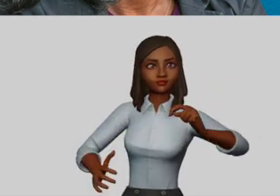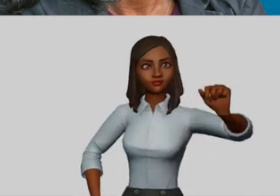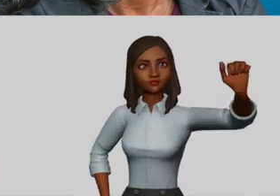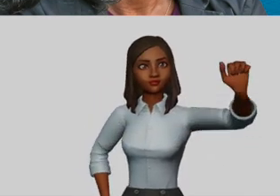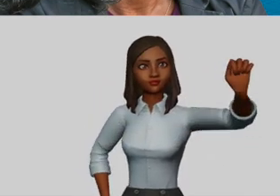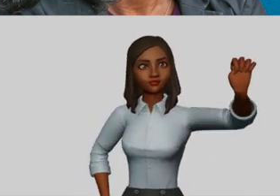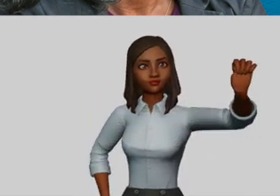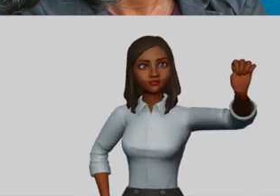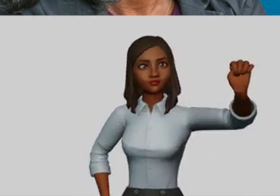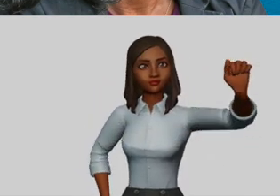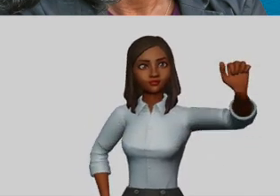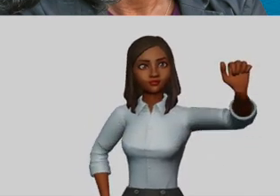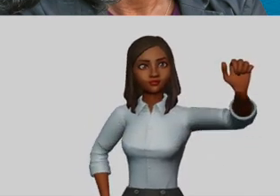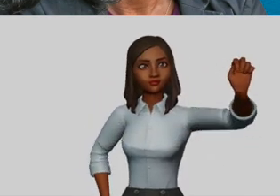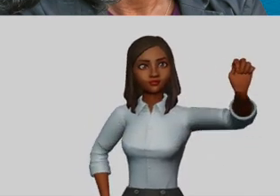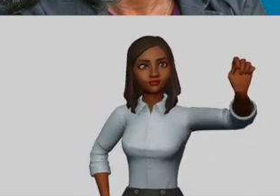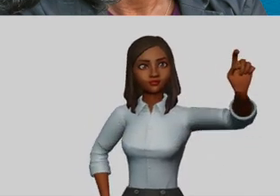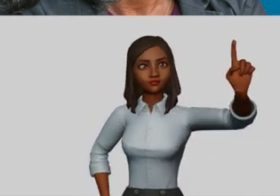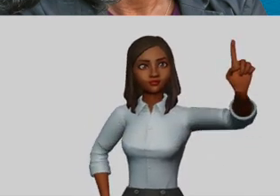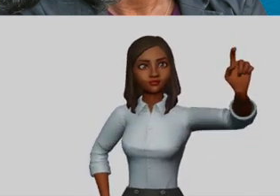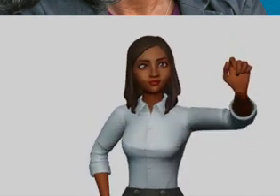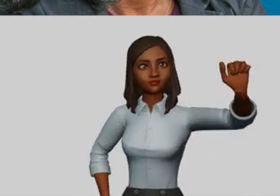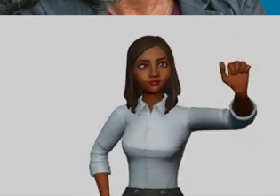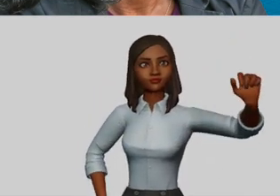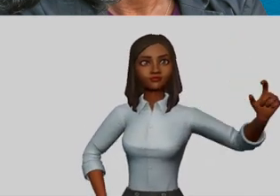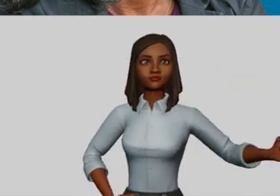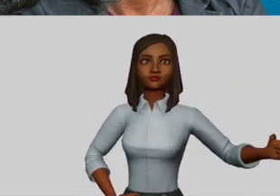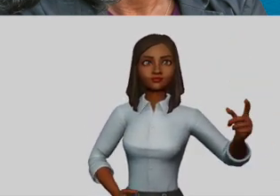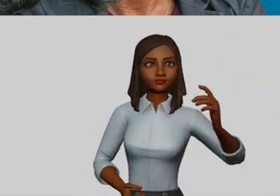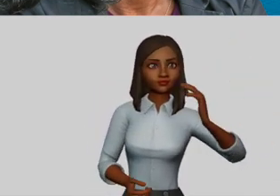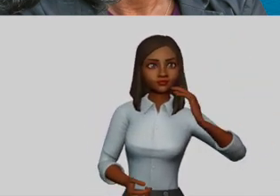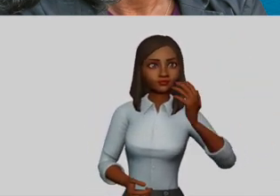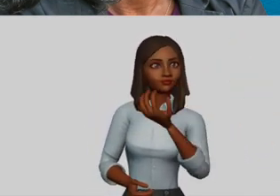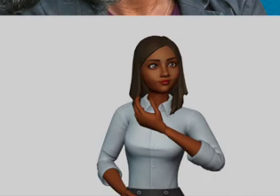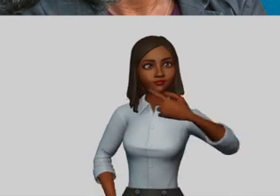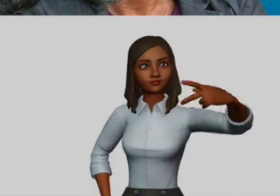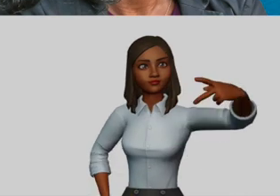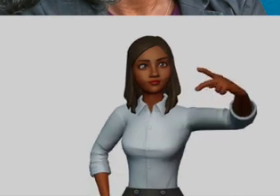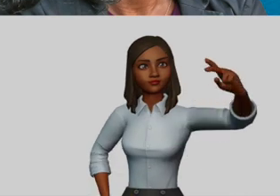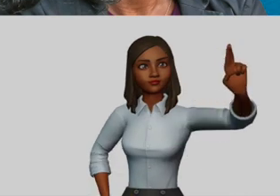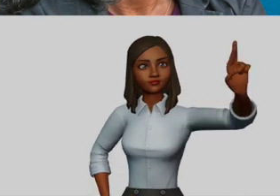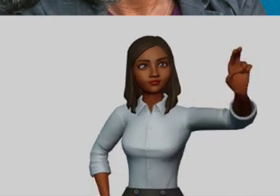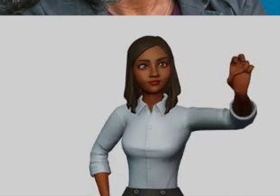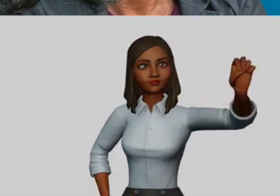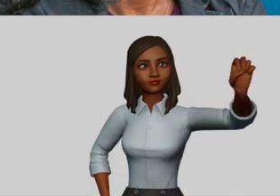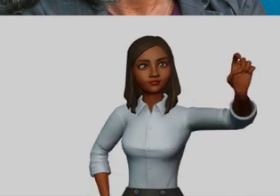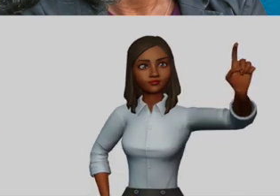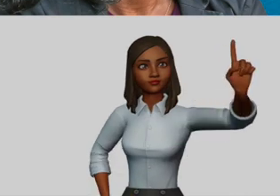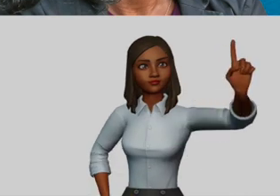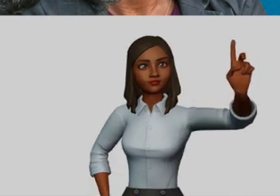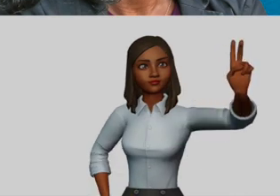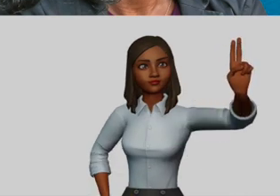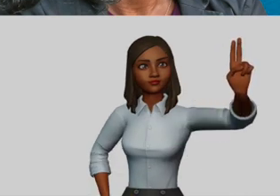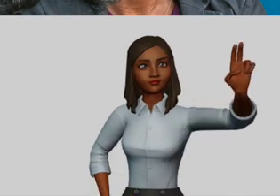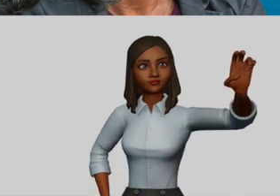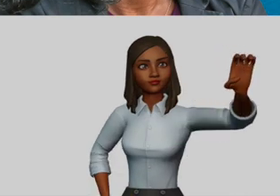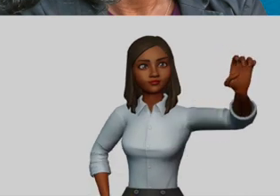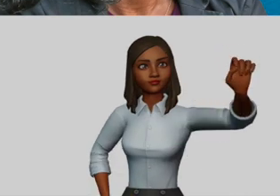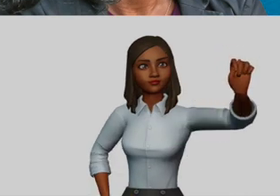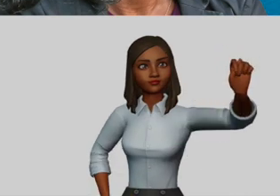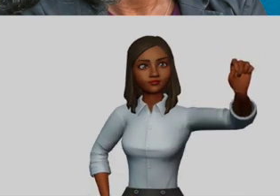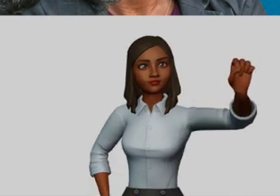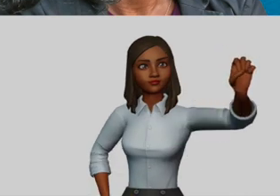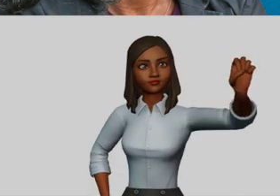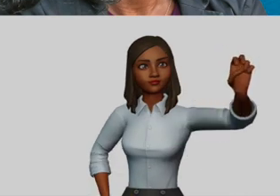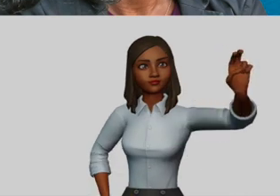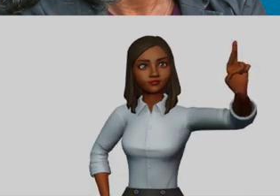eres buena en matemáticas, tú eres buena en matemáticas, y eso me impulsó mucho a enfocarme mucho en matemáticas, en